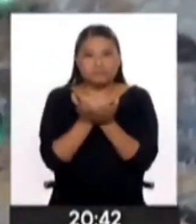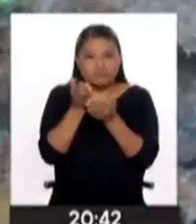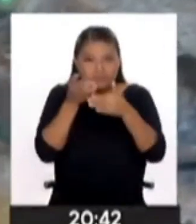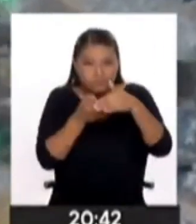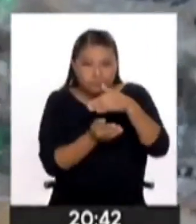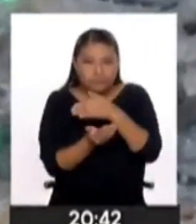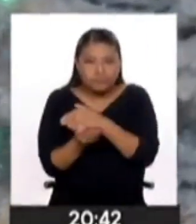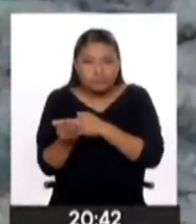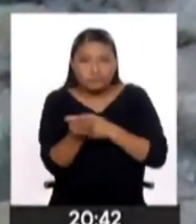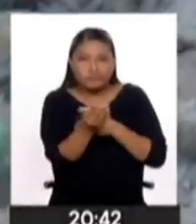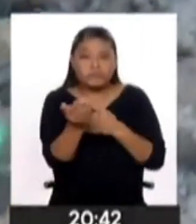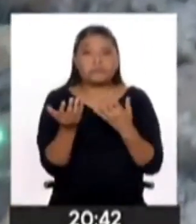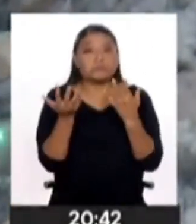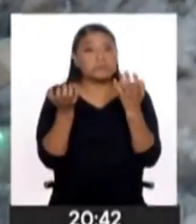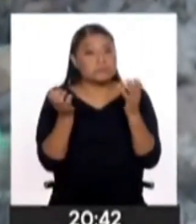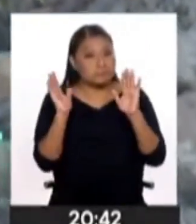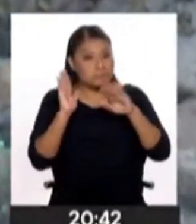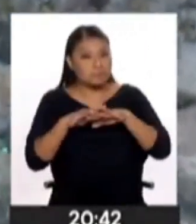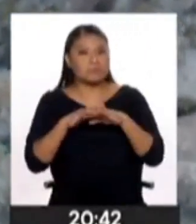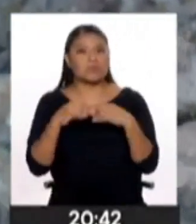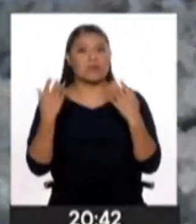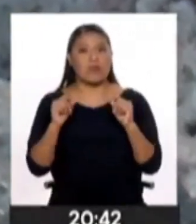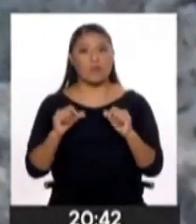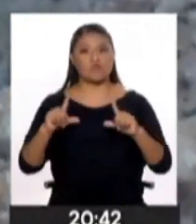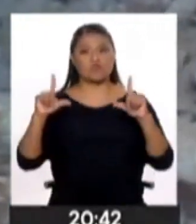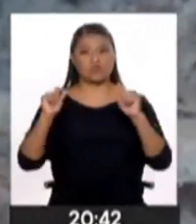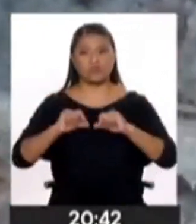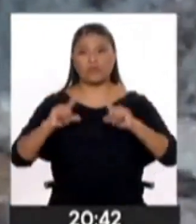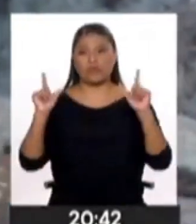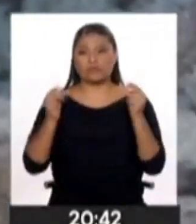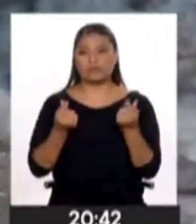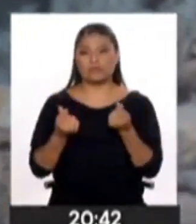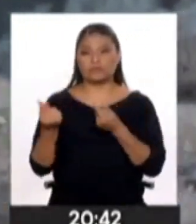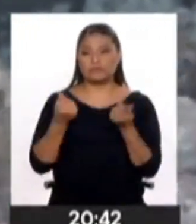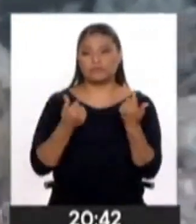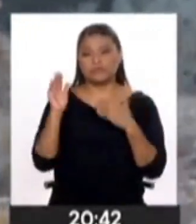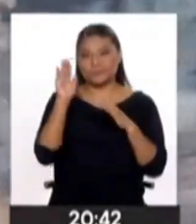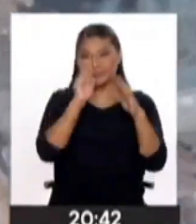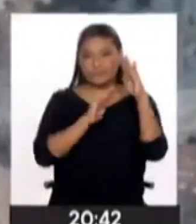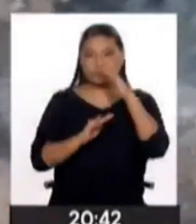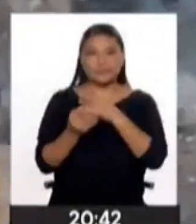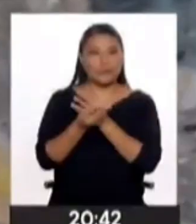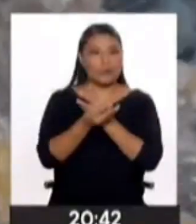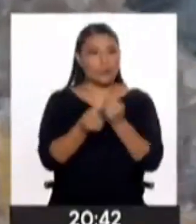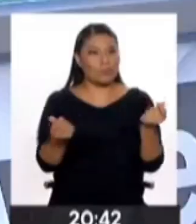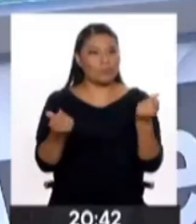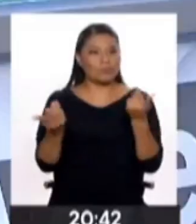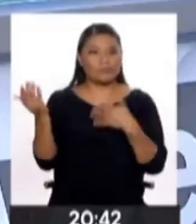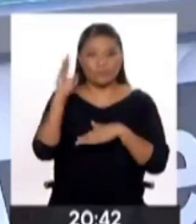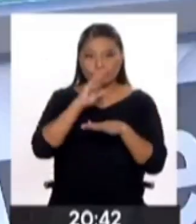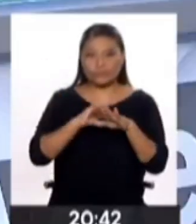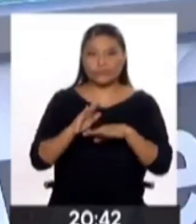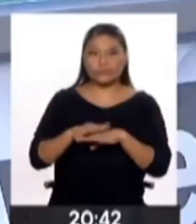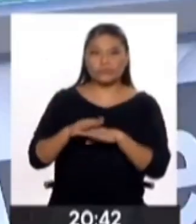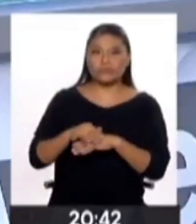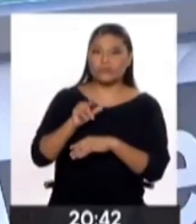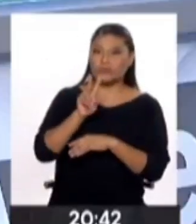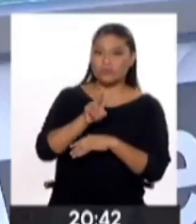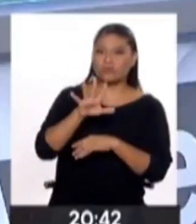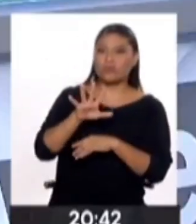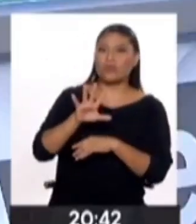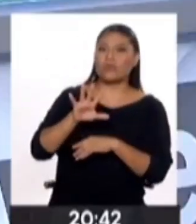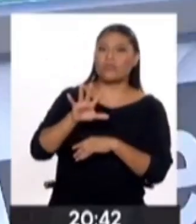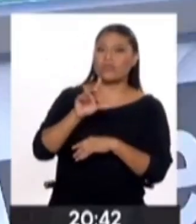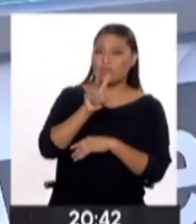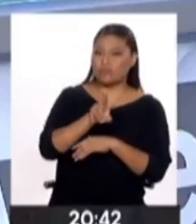la expedición. Una expedición carísima, alerta, además, ¿no? Alerta y preocupación por esta, ¿no?, expedición. $250,000,